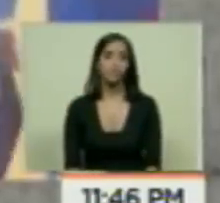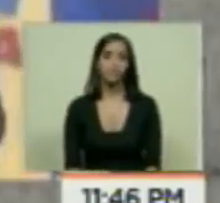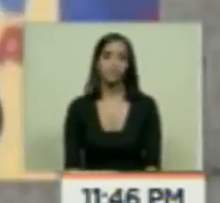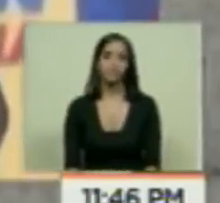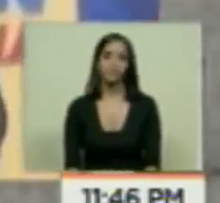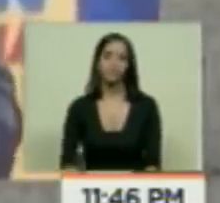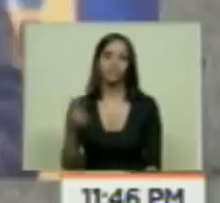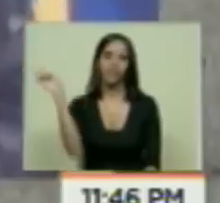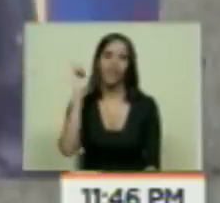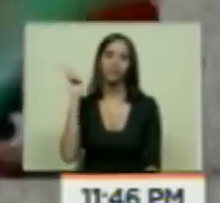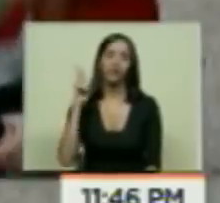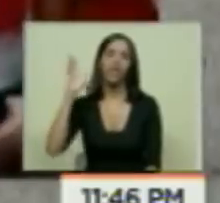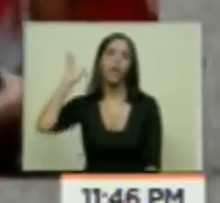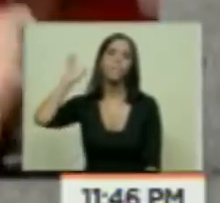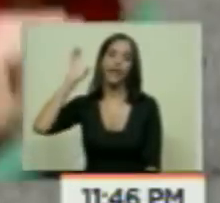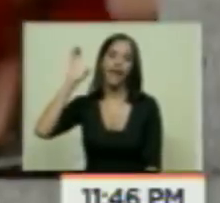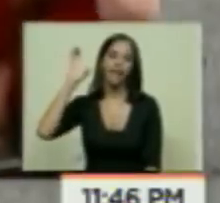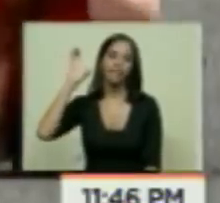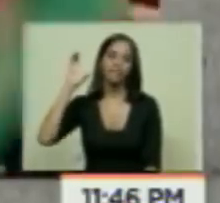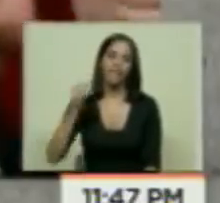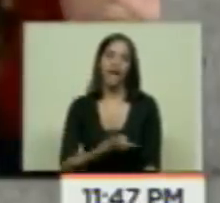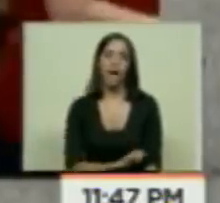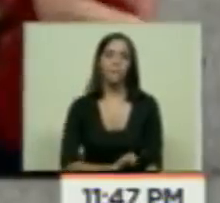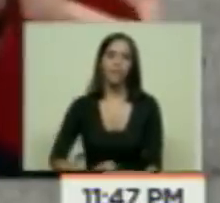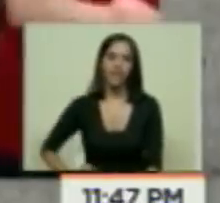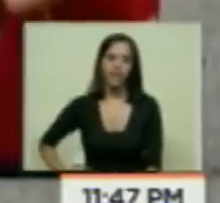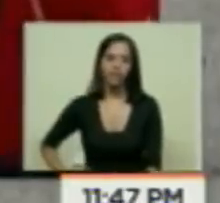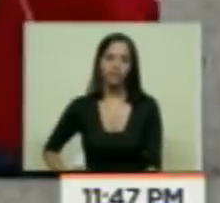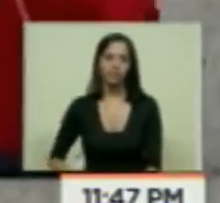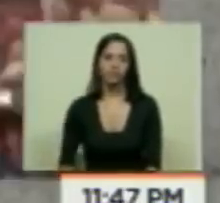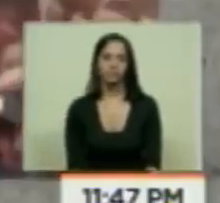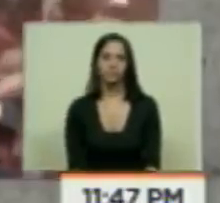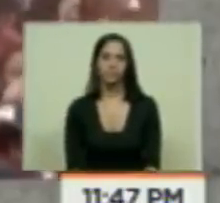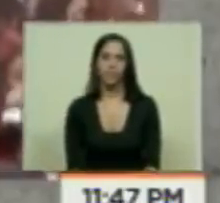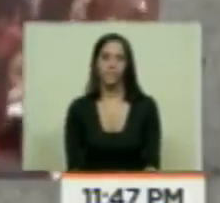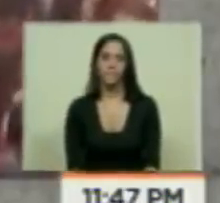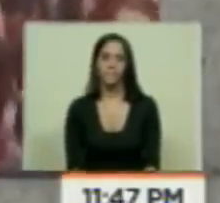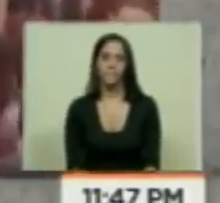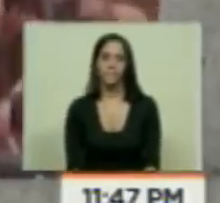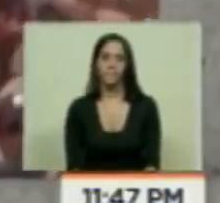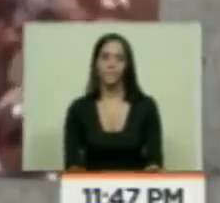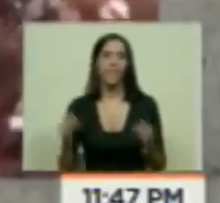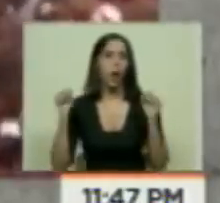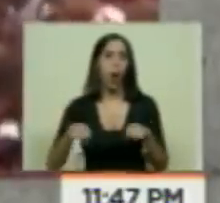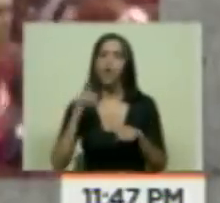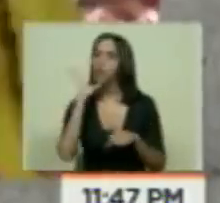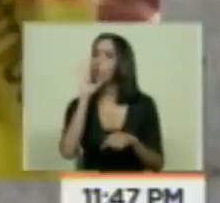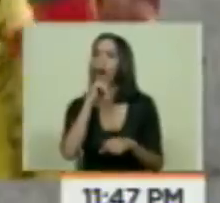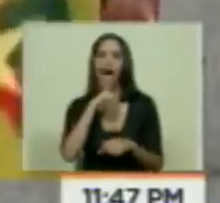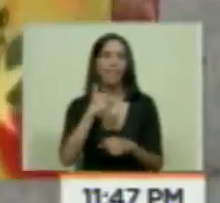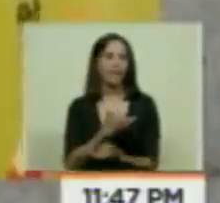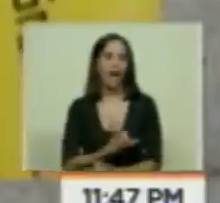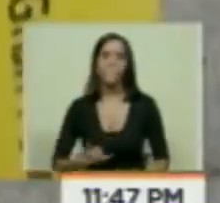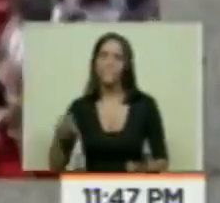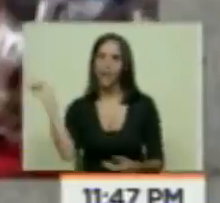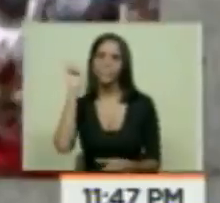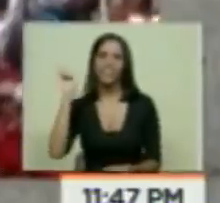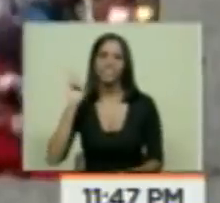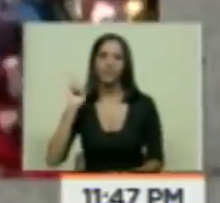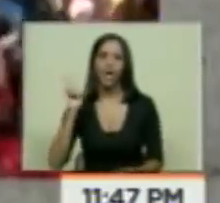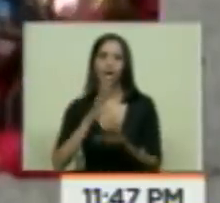Venezuela era un país hambriento. Hoy ya no hay hambre en Venezuela.